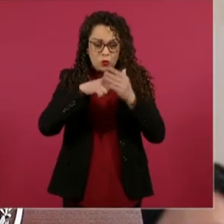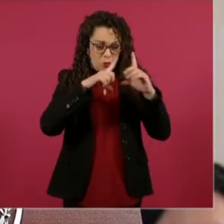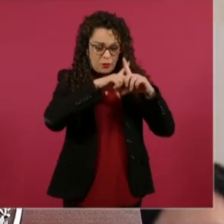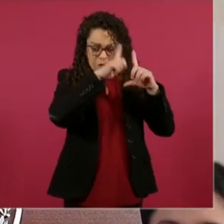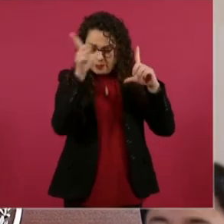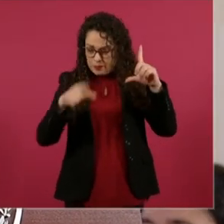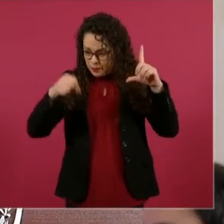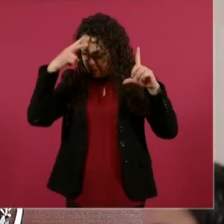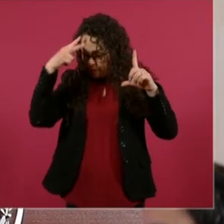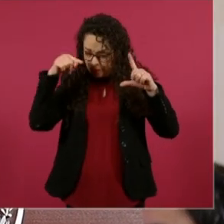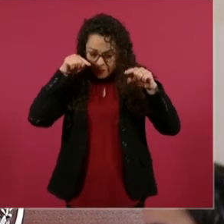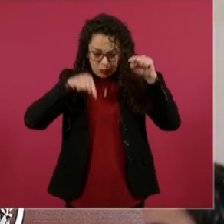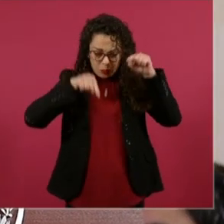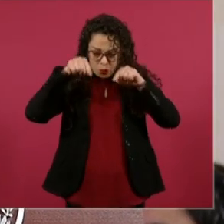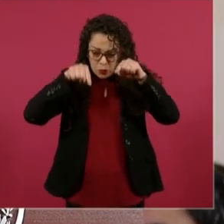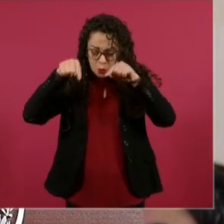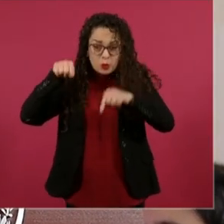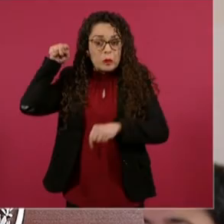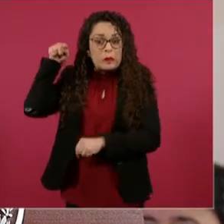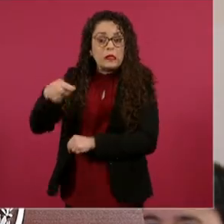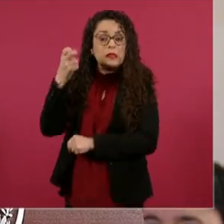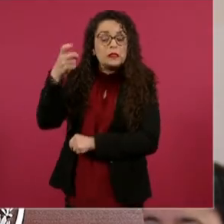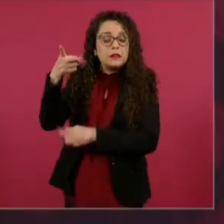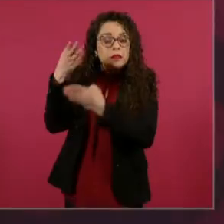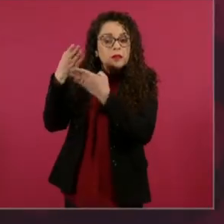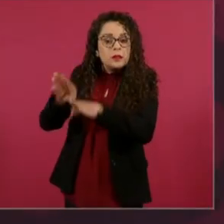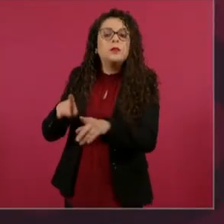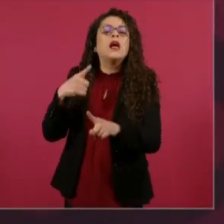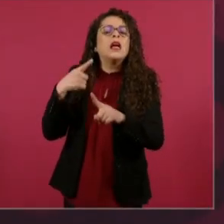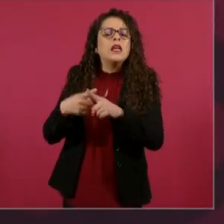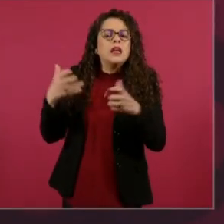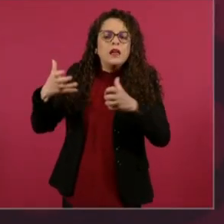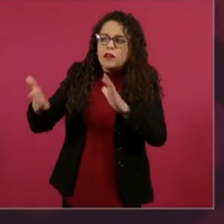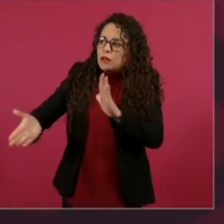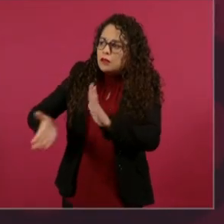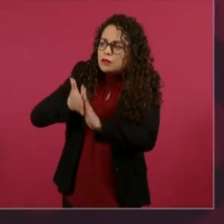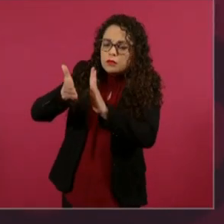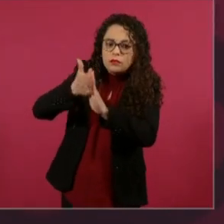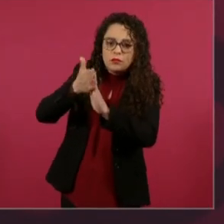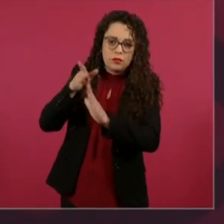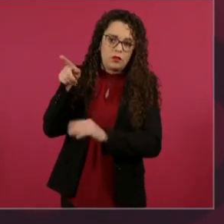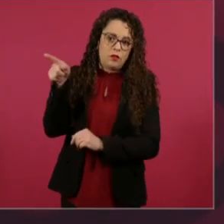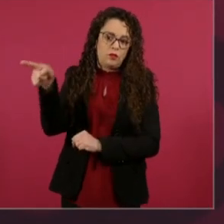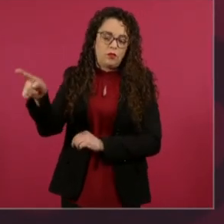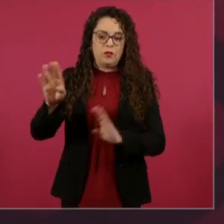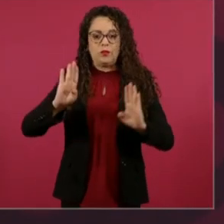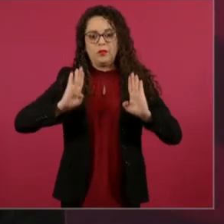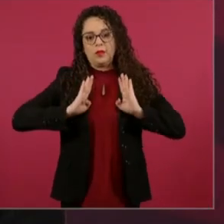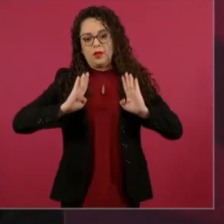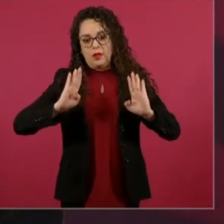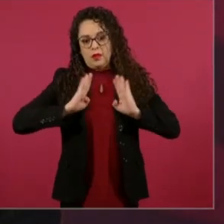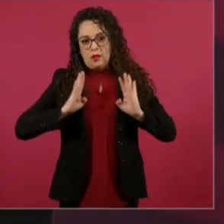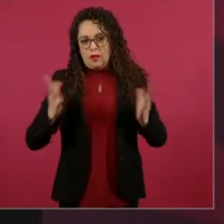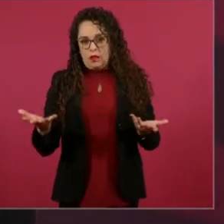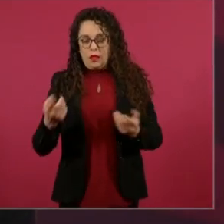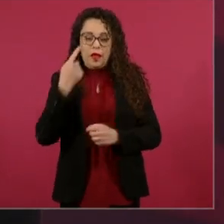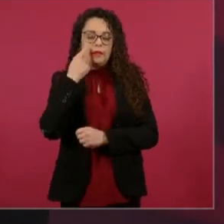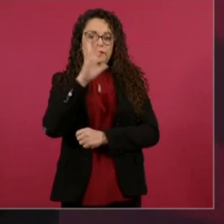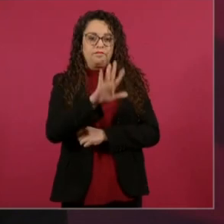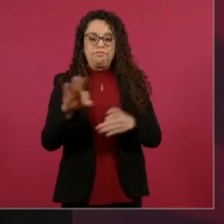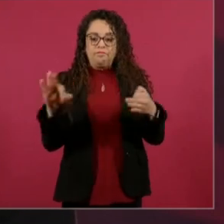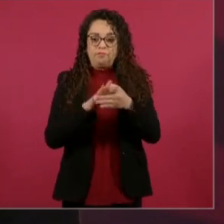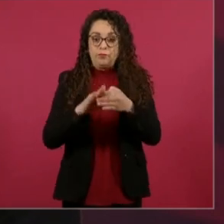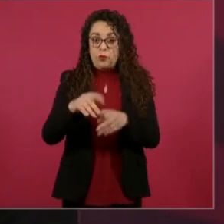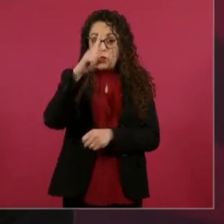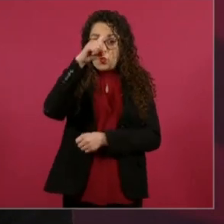México. Y lo hicieron los ingenieros militares. ¿Y saben? En promedio, una sucursal del Banco del